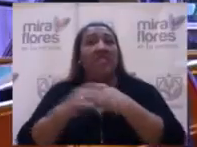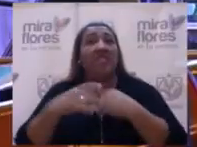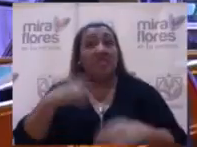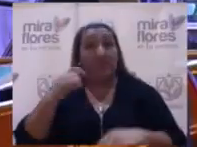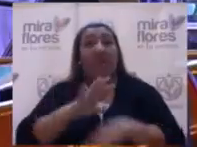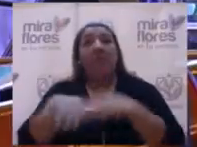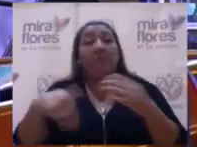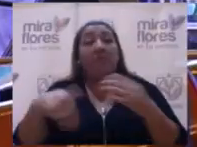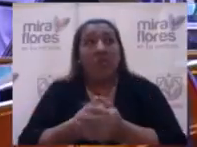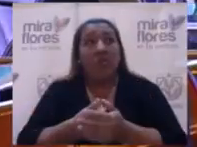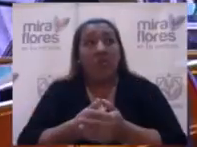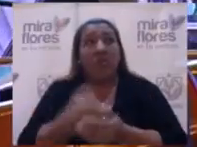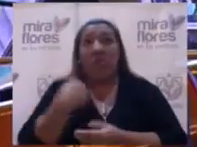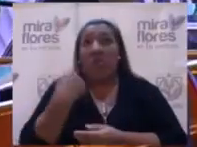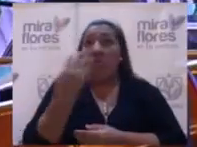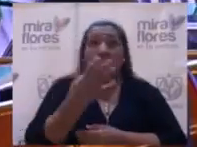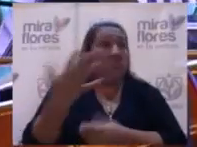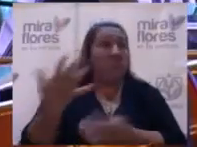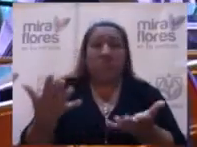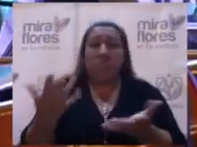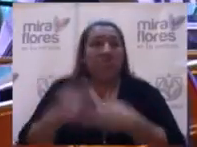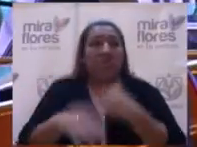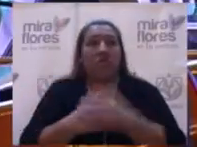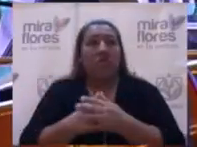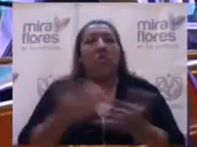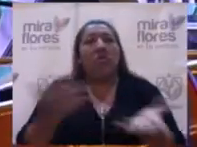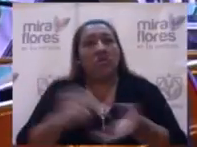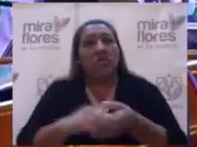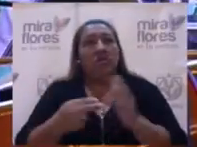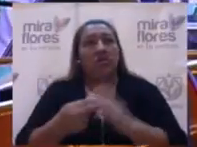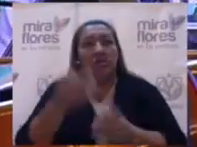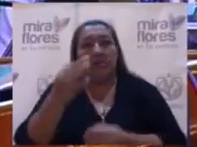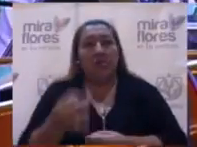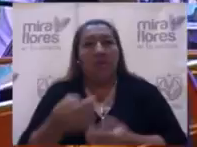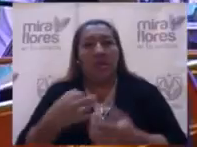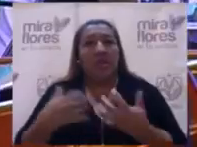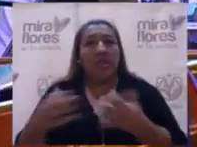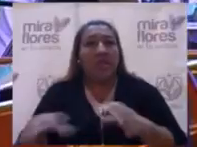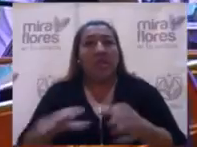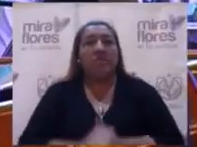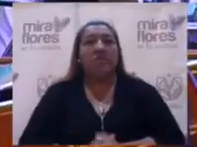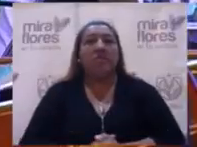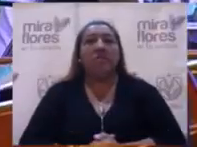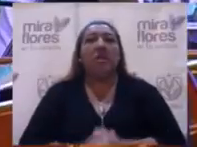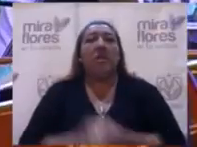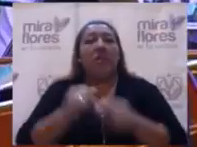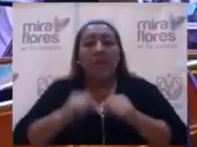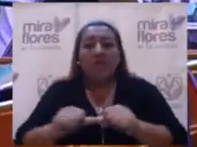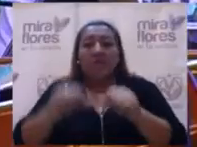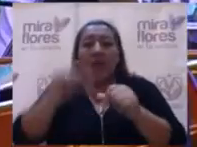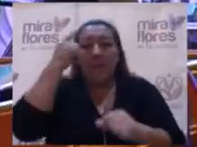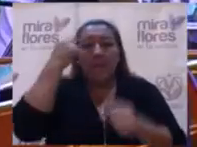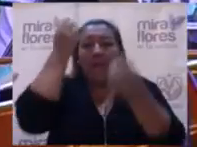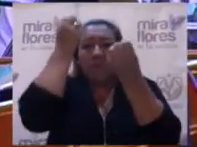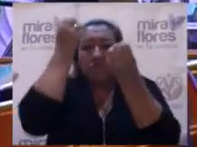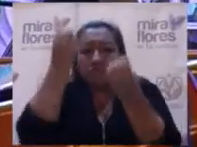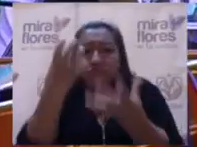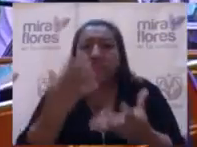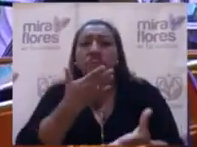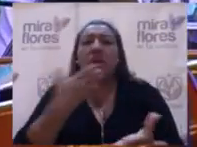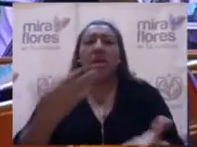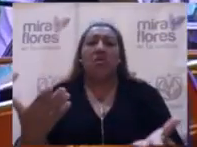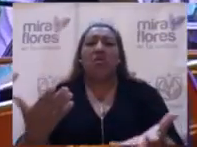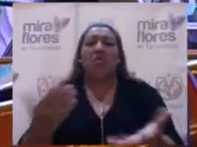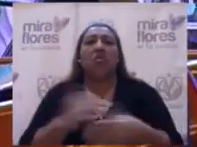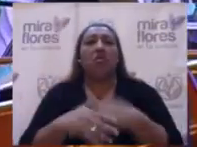para todos. Han habido 4 muertos para poder recién tomarnos en serio lo que es Defensa Civil. ojalá que esto siga para bien y que las cosas se vayan